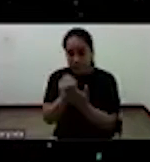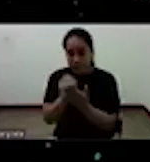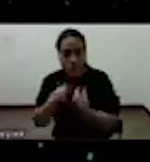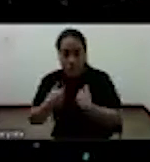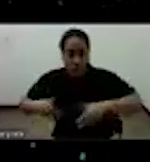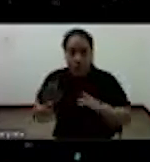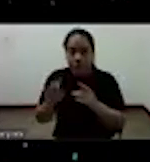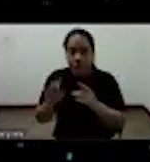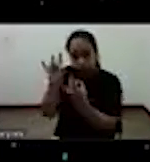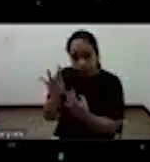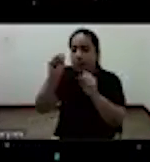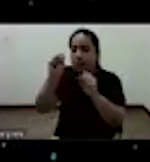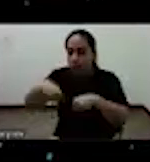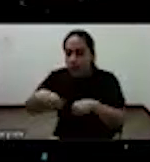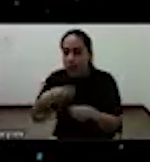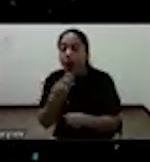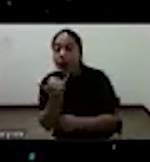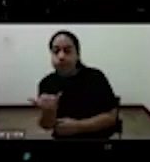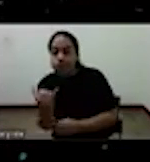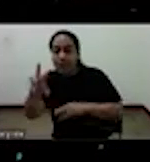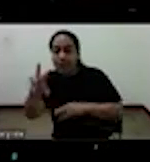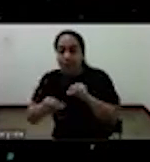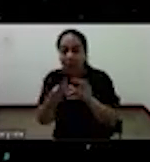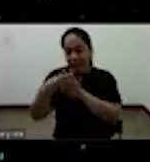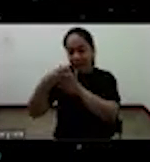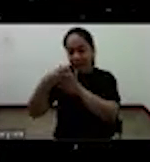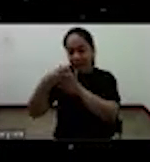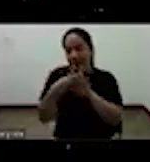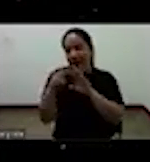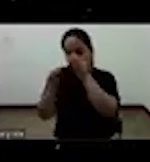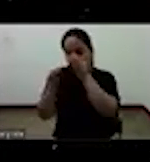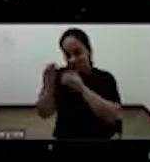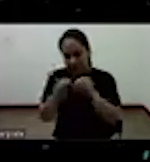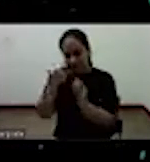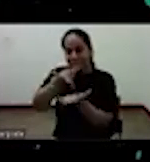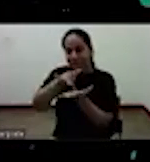una lista de inscripción al seminario.